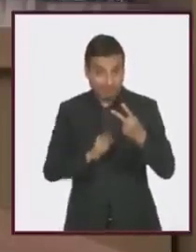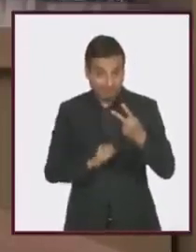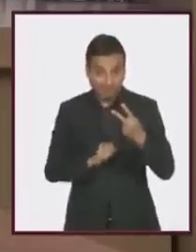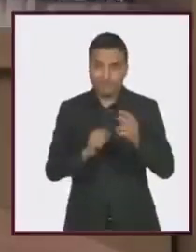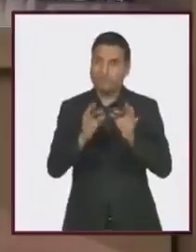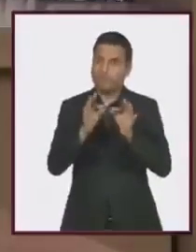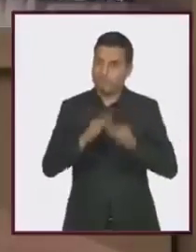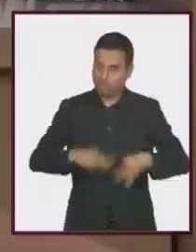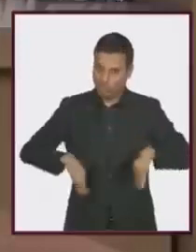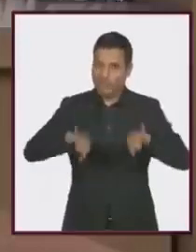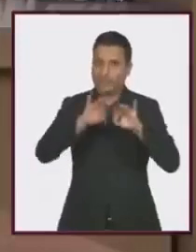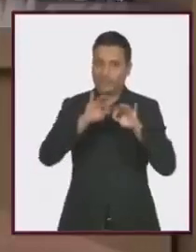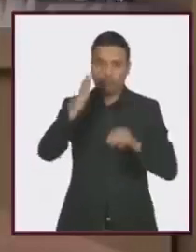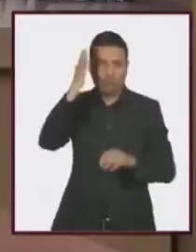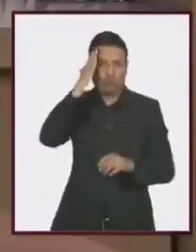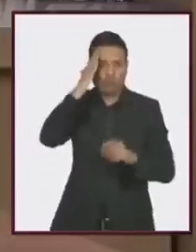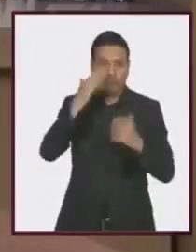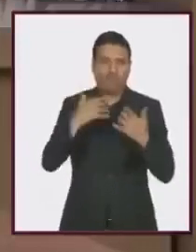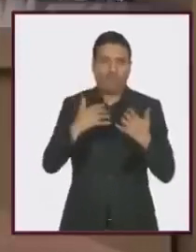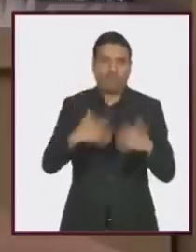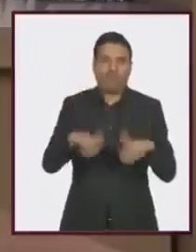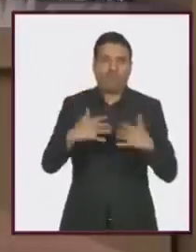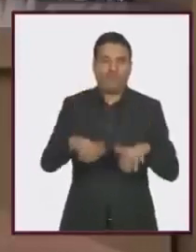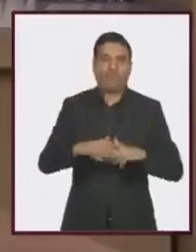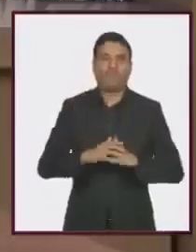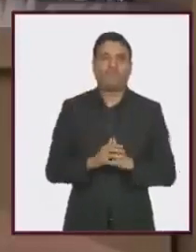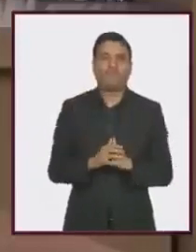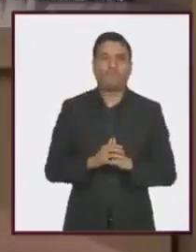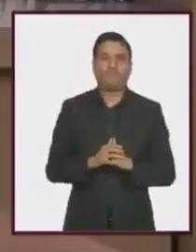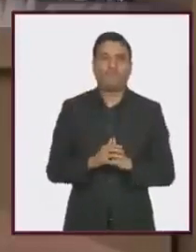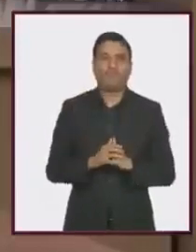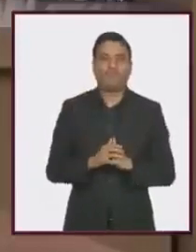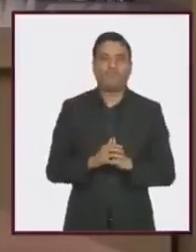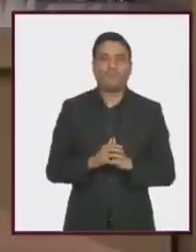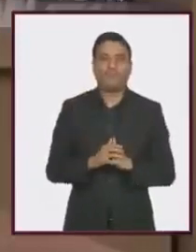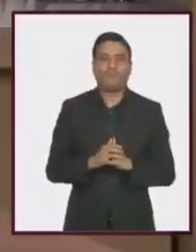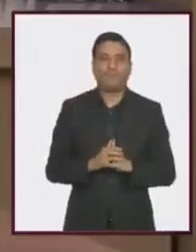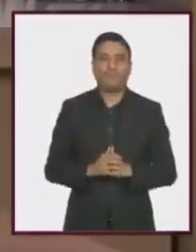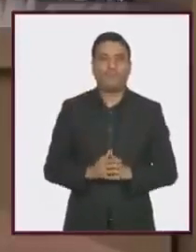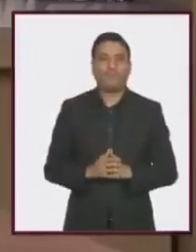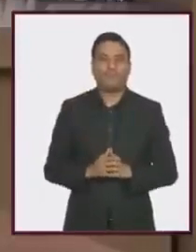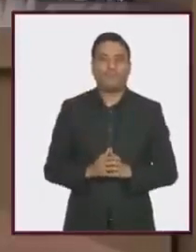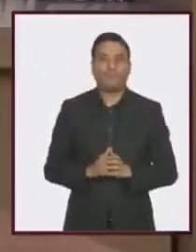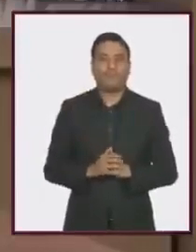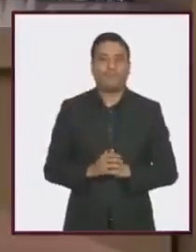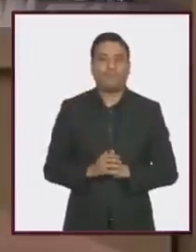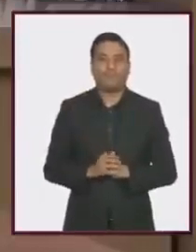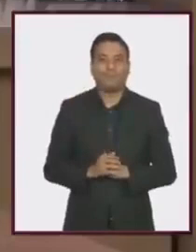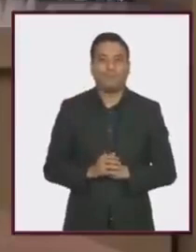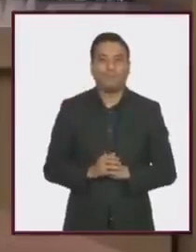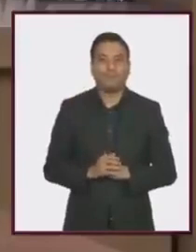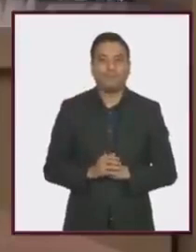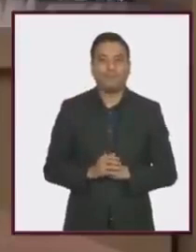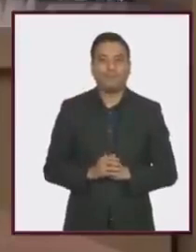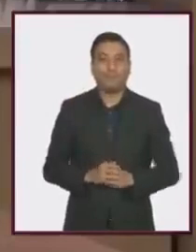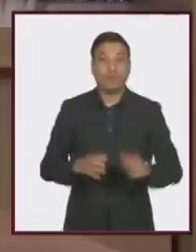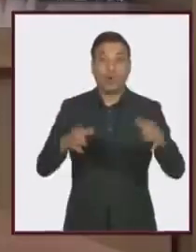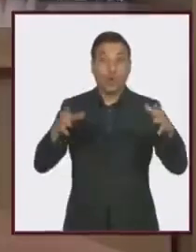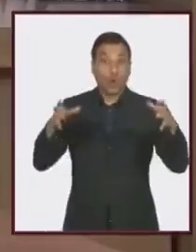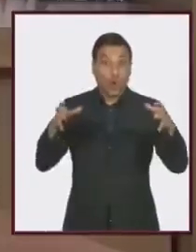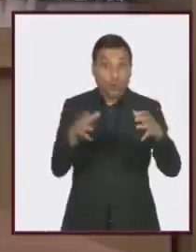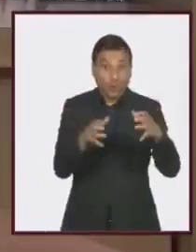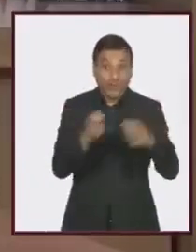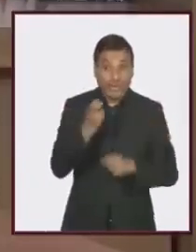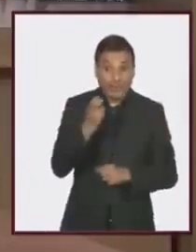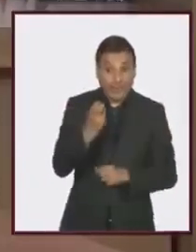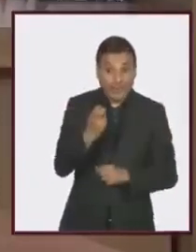importancia. El hecho de que se coloque a la comunidad como núcleo integrador de los procesos no significa